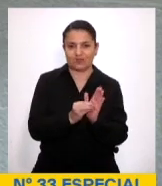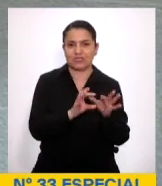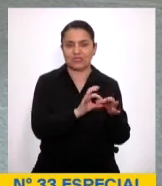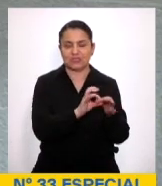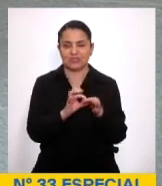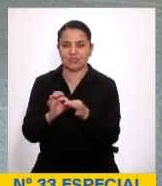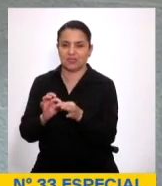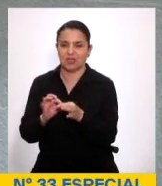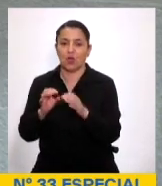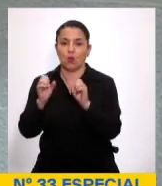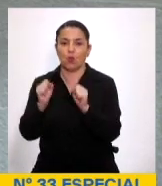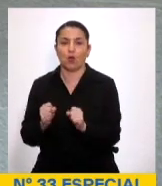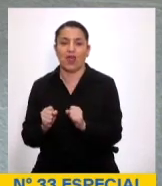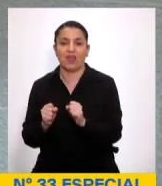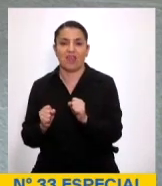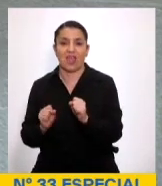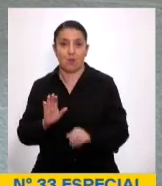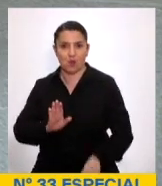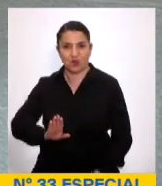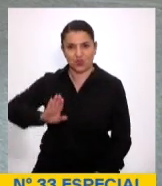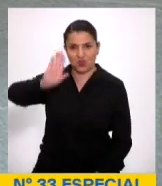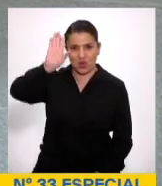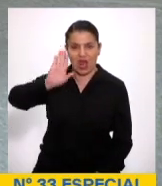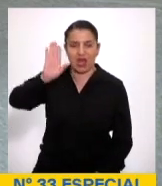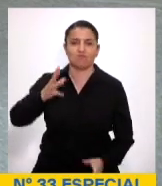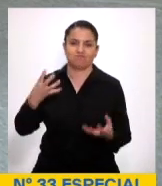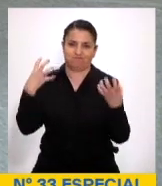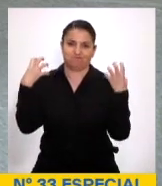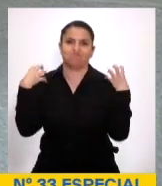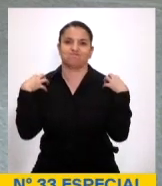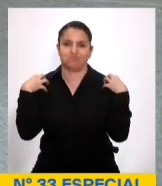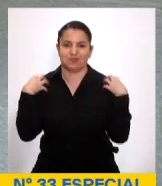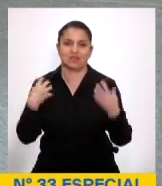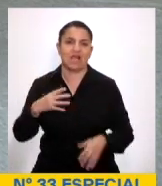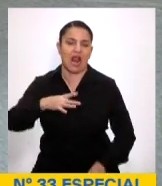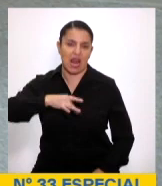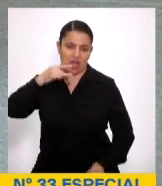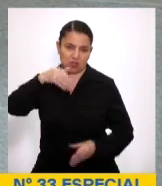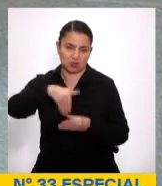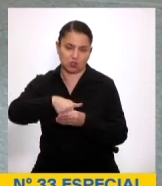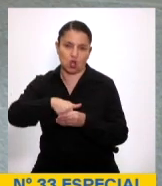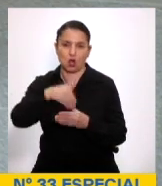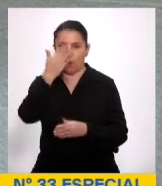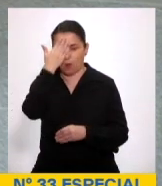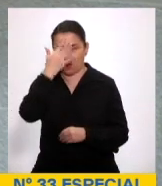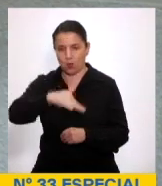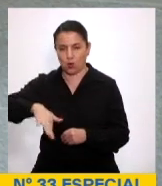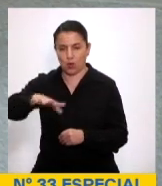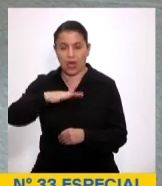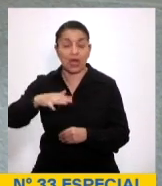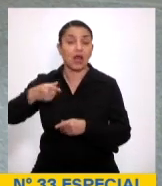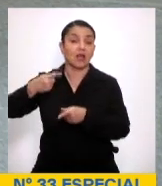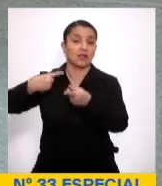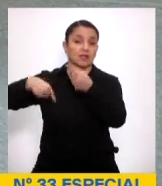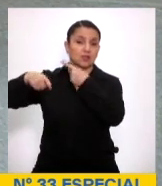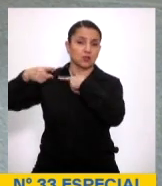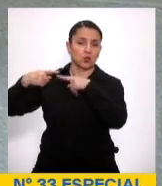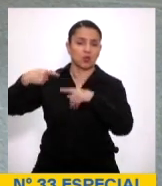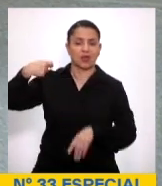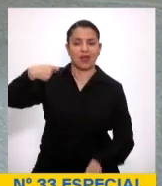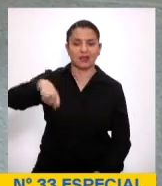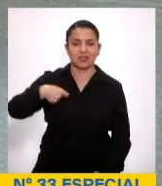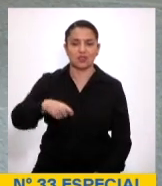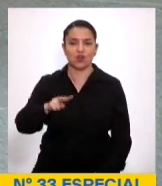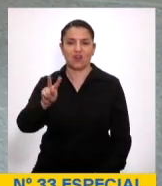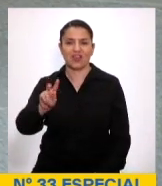posibilidad de postular a cargos de elección Popular a contar de entonces durante toda su historia El senado ha tenido